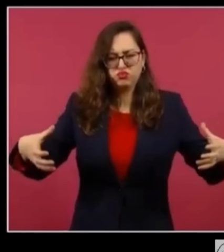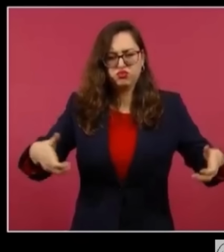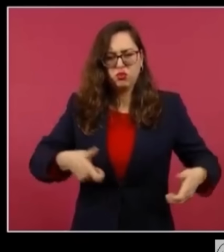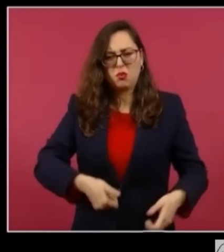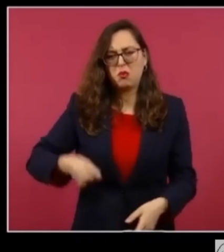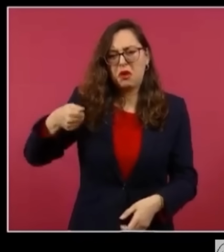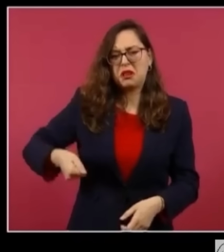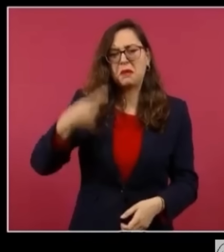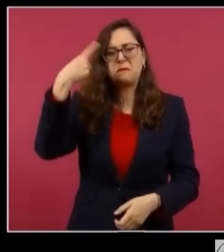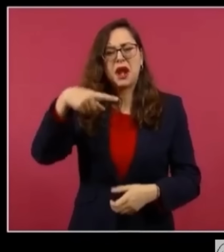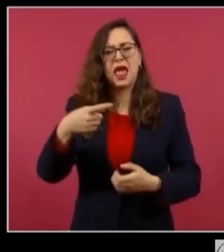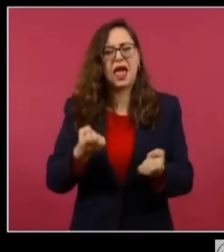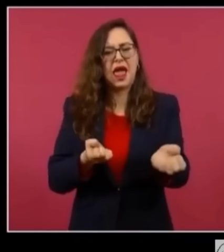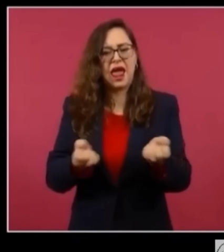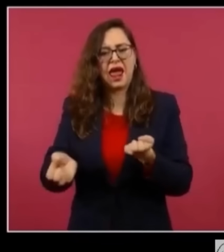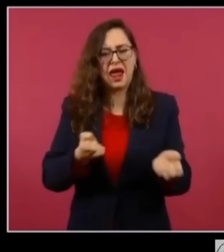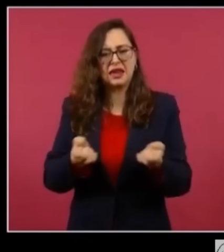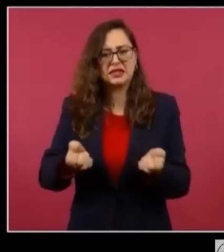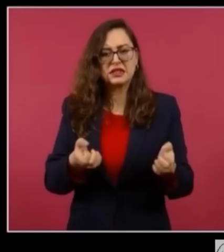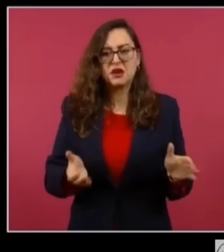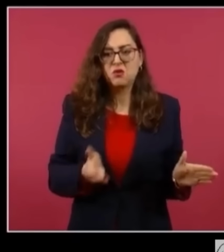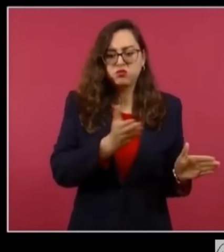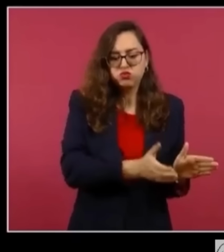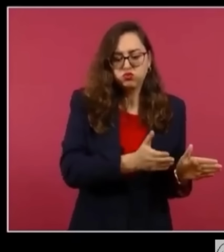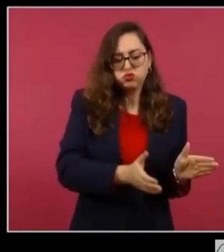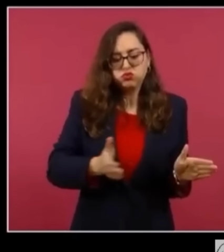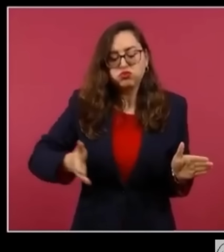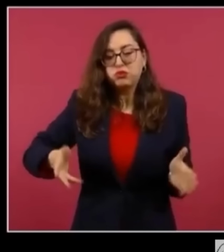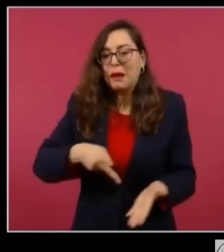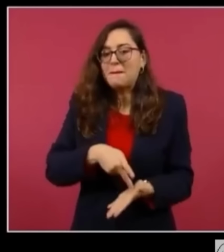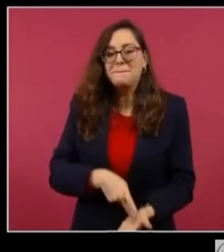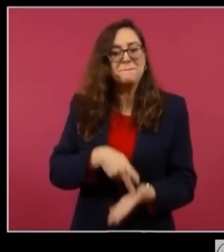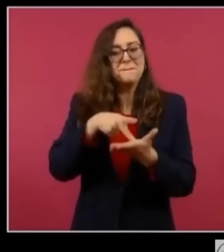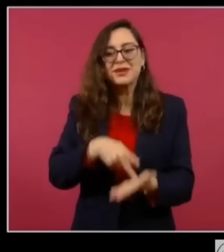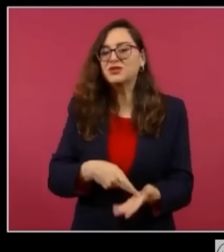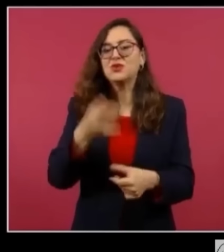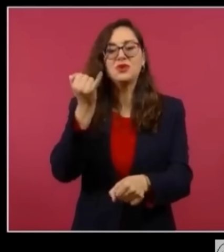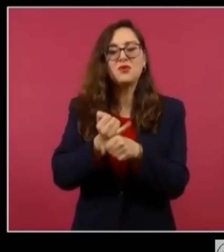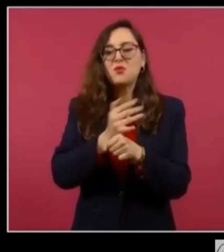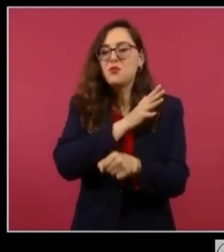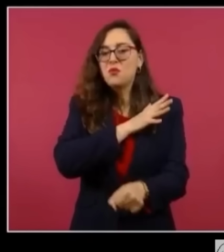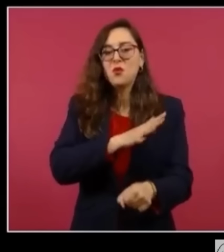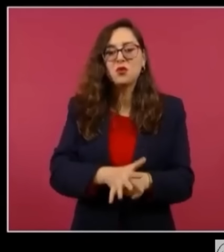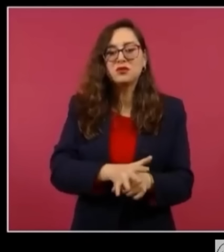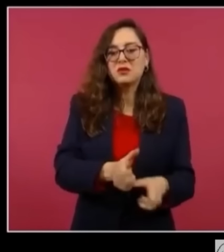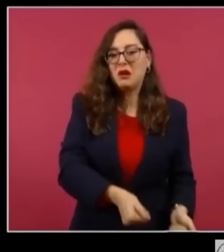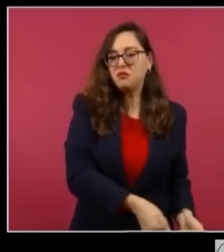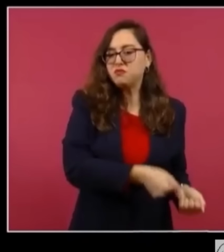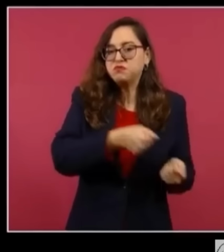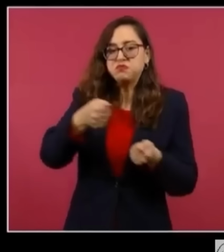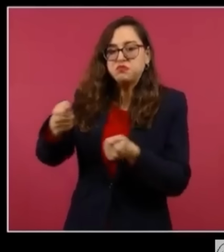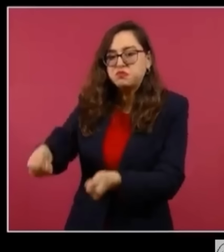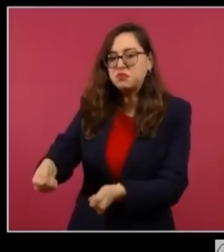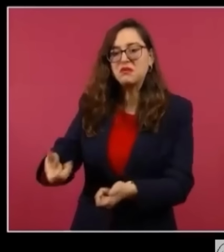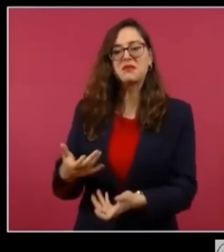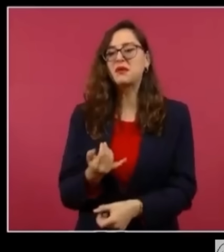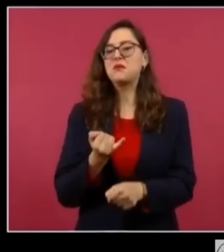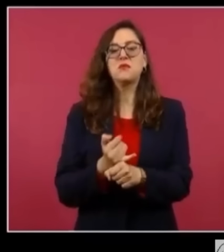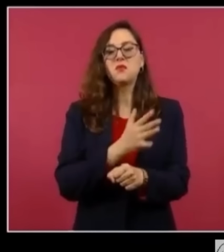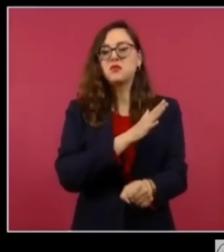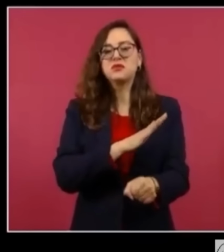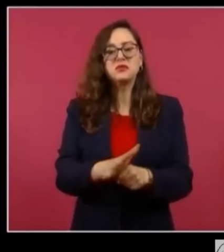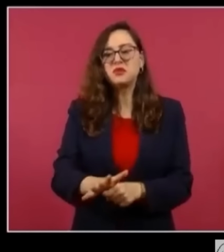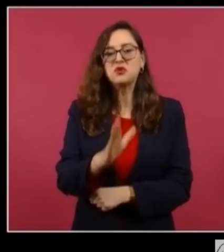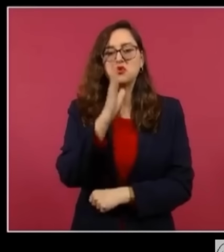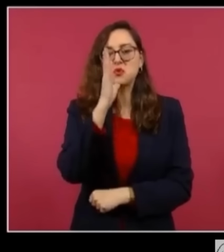lleva a un gimnasio. No cabe. Bueno, no, nada más no cabe, pesa 1 tonelada. Entonces, esto. ¿Tonelada? No. ¿1,000 kilogramos? Lo que sí es que no